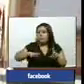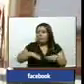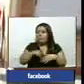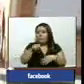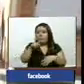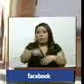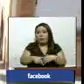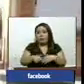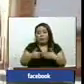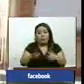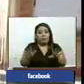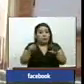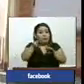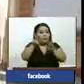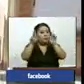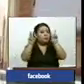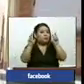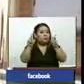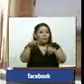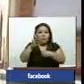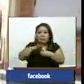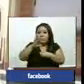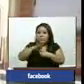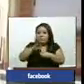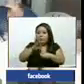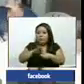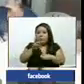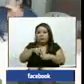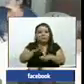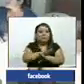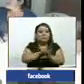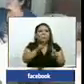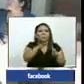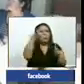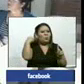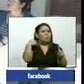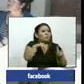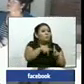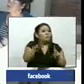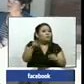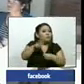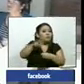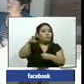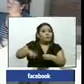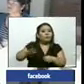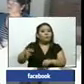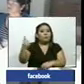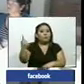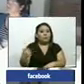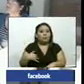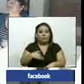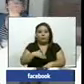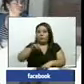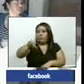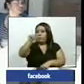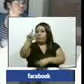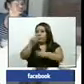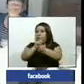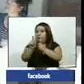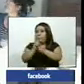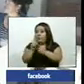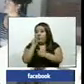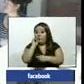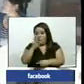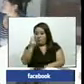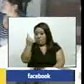registra en el sistema electoral boliviano. Esta renuncia ocurrió mientras el ministro de Relaciones Exteriores de ese país dijo que la